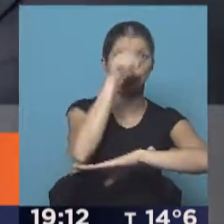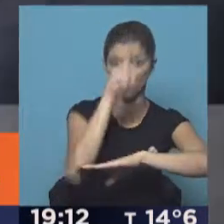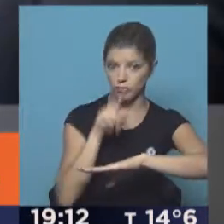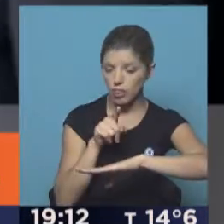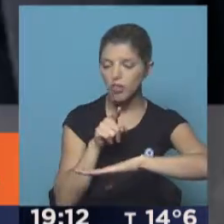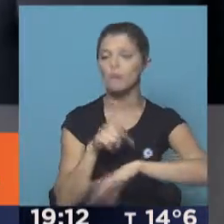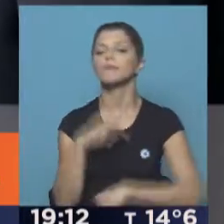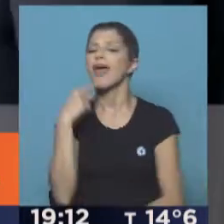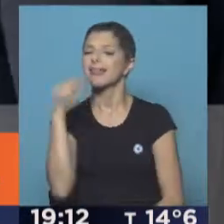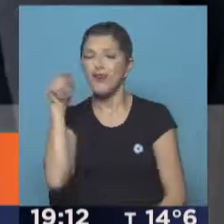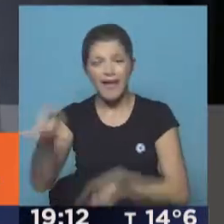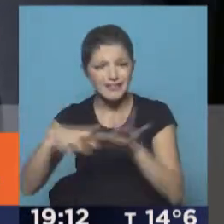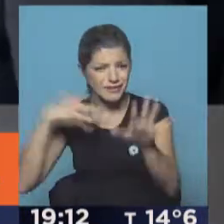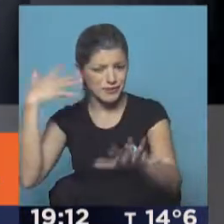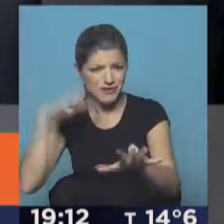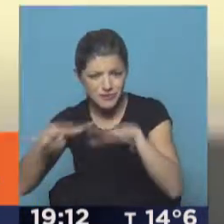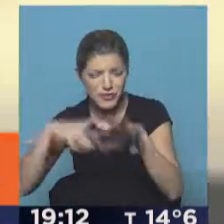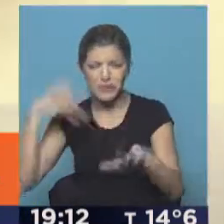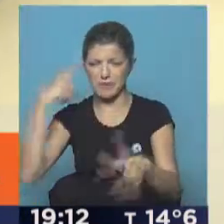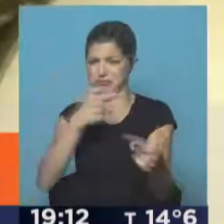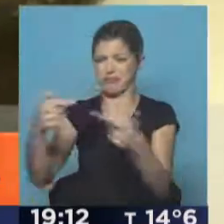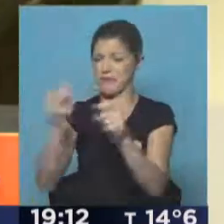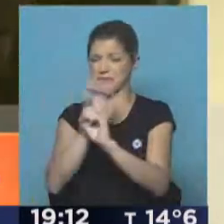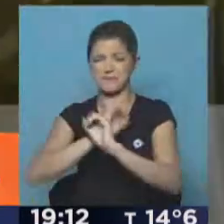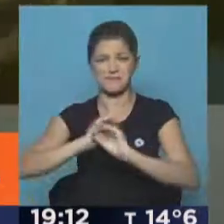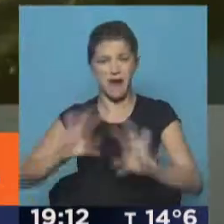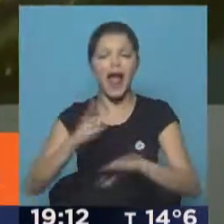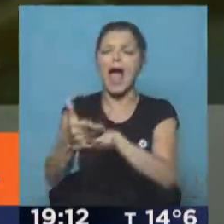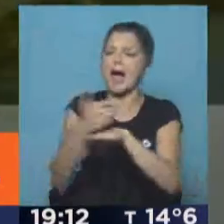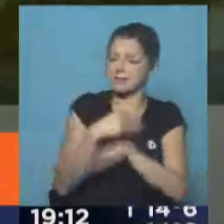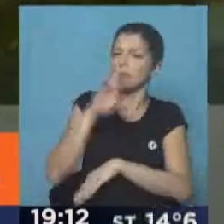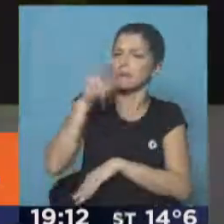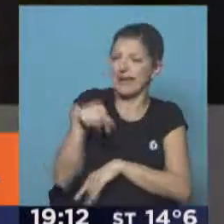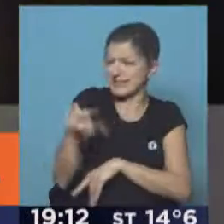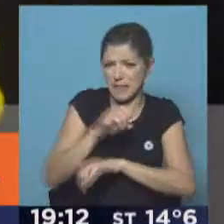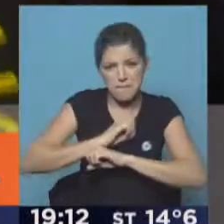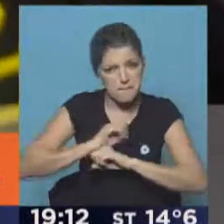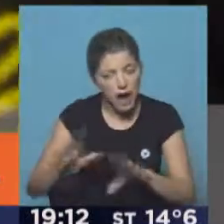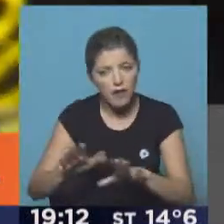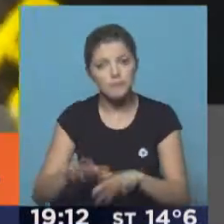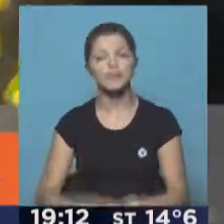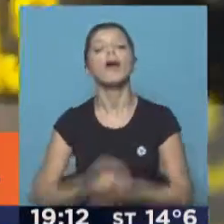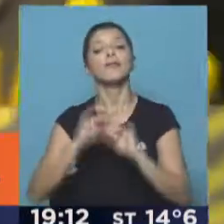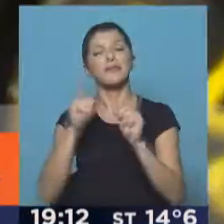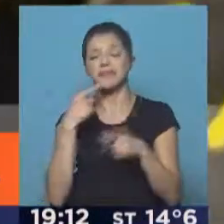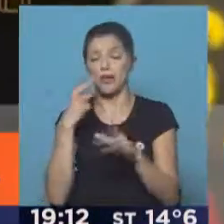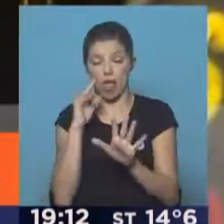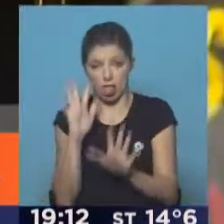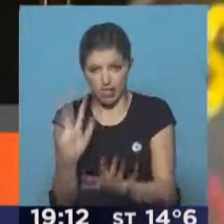Obama calificó el hecho como despiadado, calculado y despreciable, y se mostró